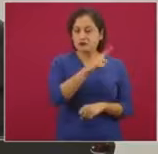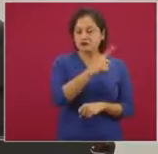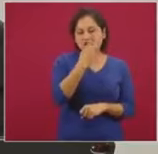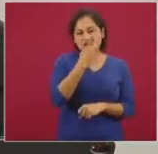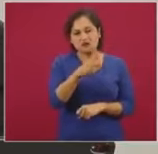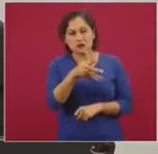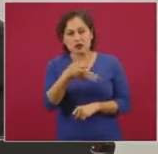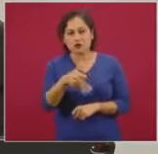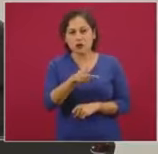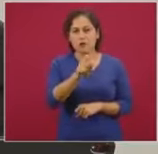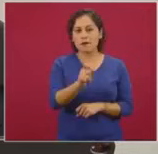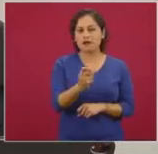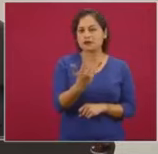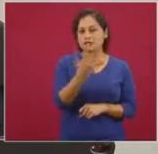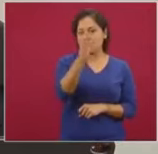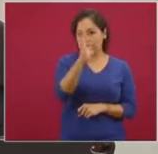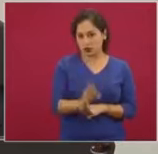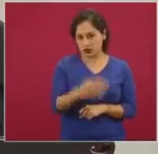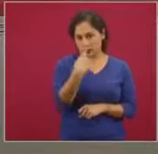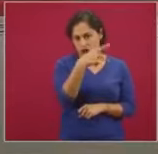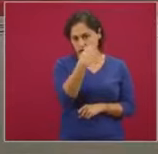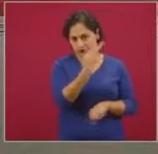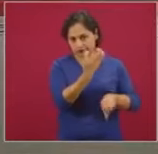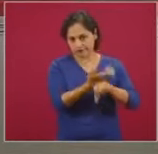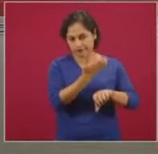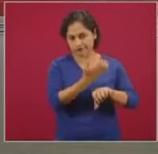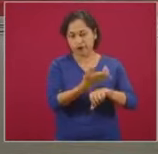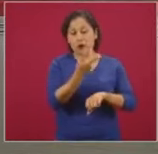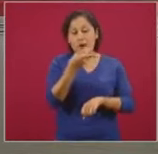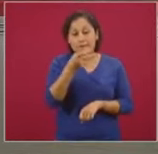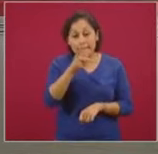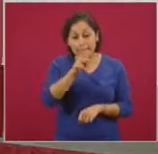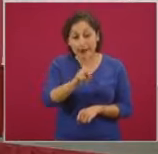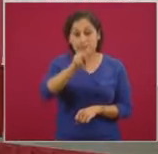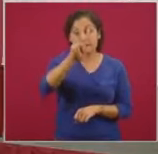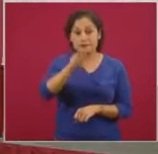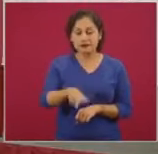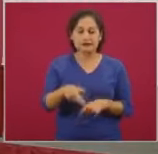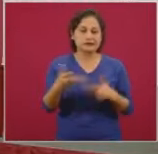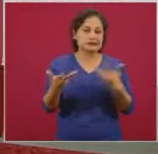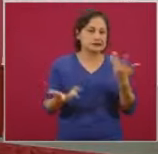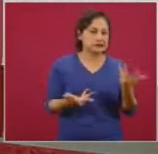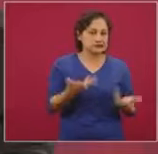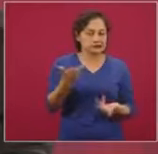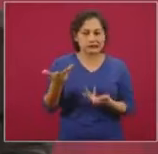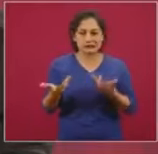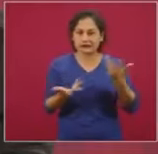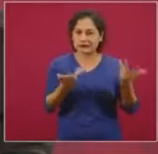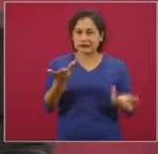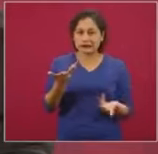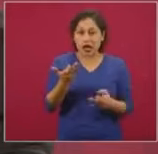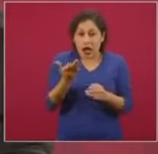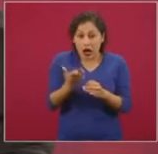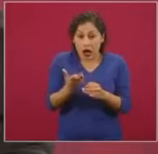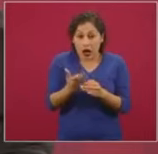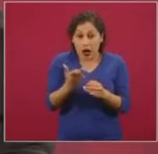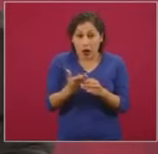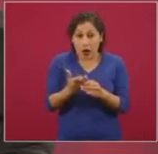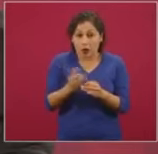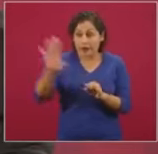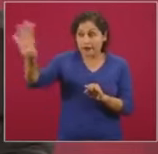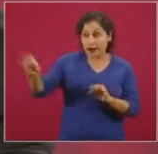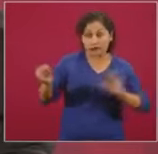cerca de un 25% a nivel nacional, pero nuevamente, aún es muy prematuro el poder hacer